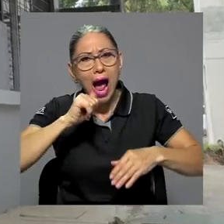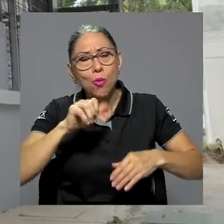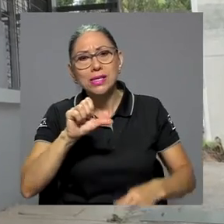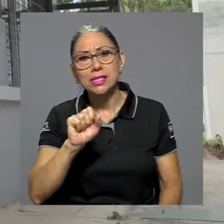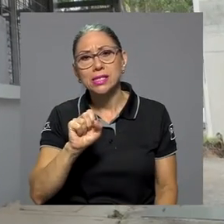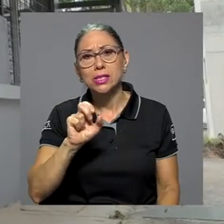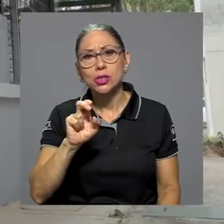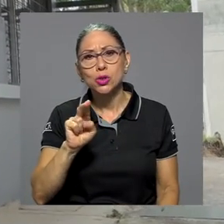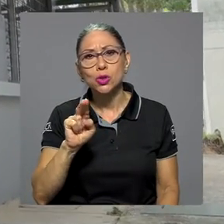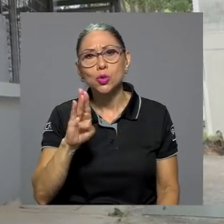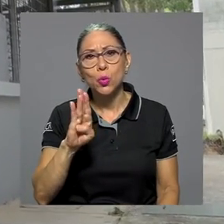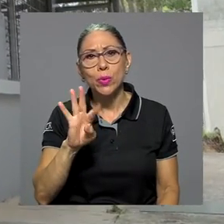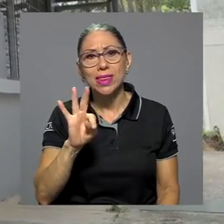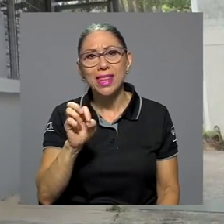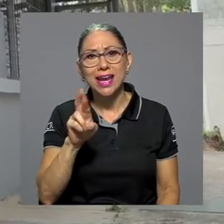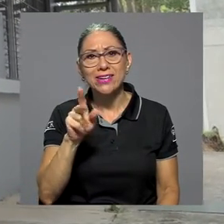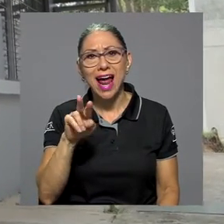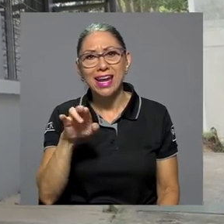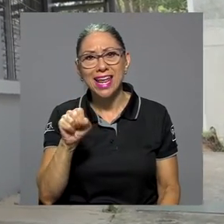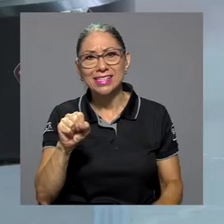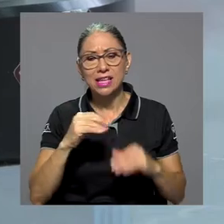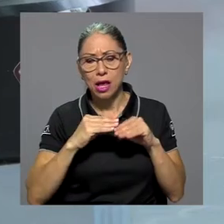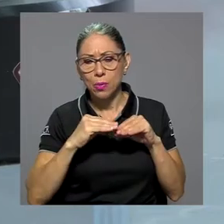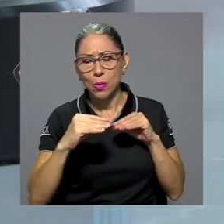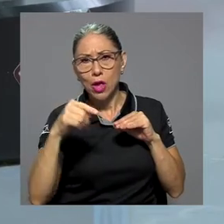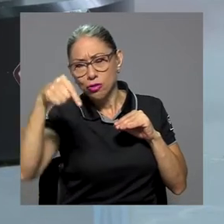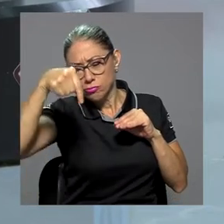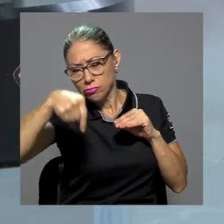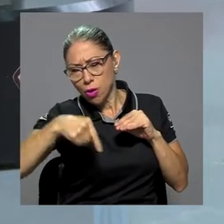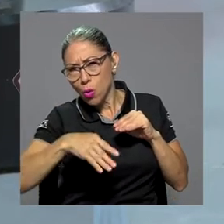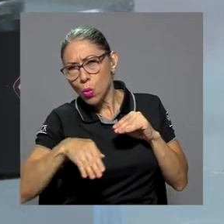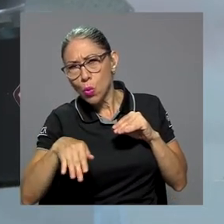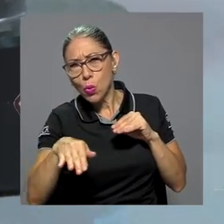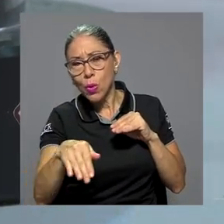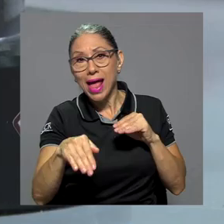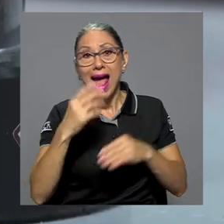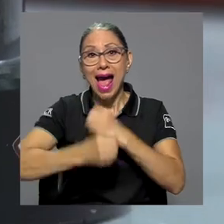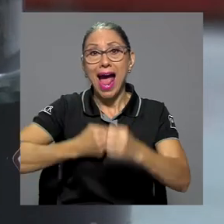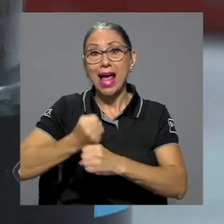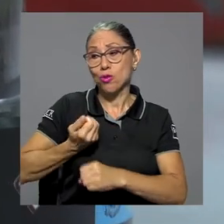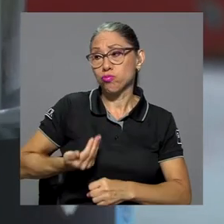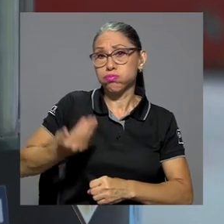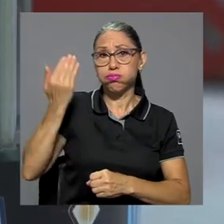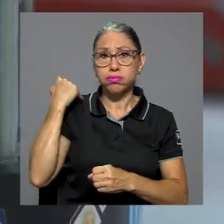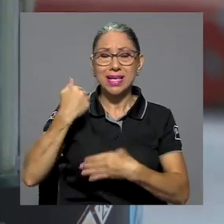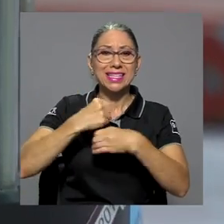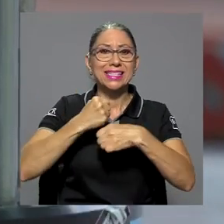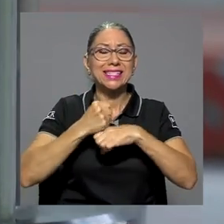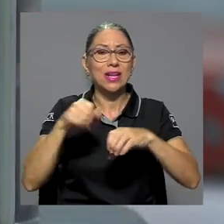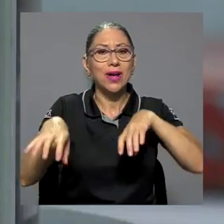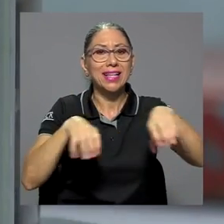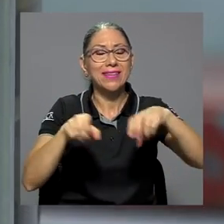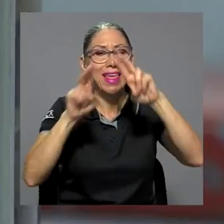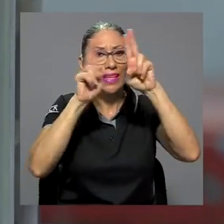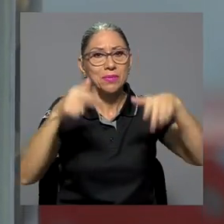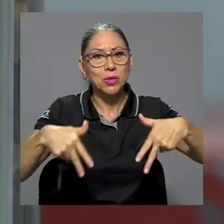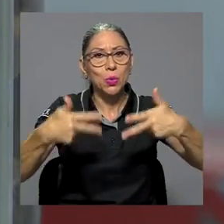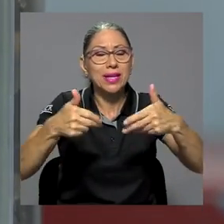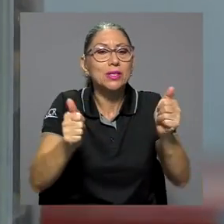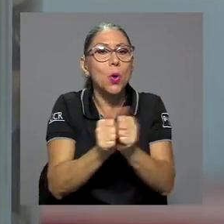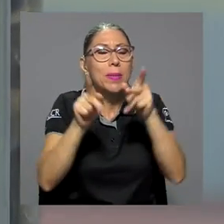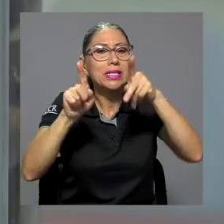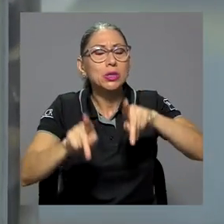además durante el 2021 realizaron actividades virtuales con expertos internacionales